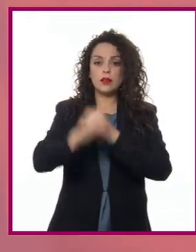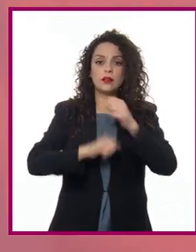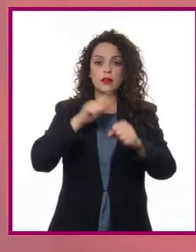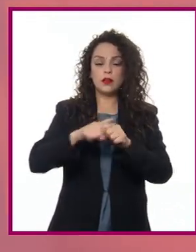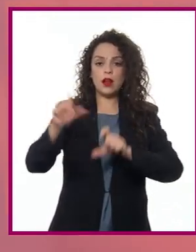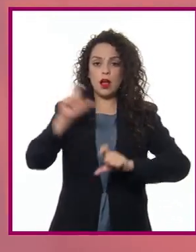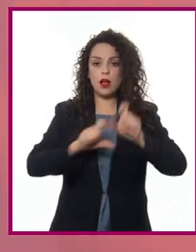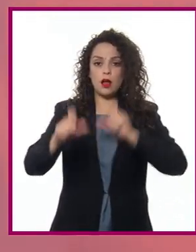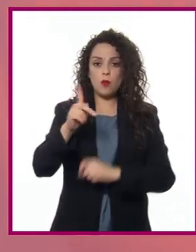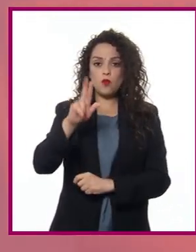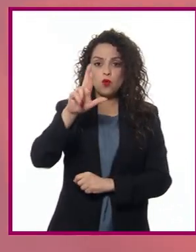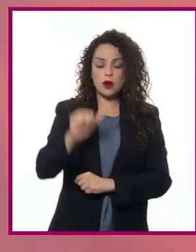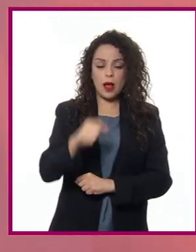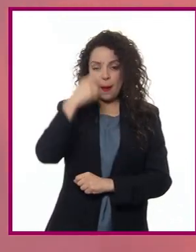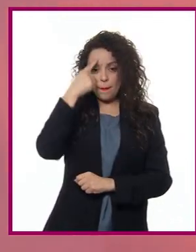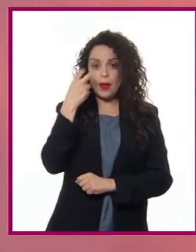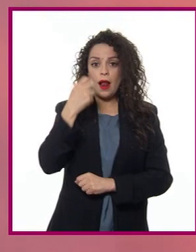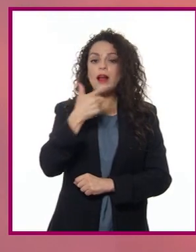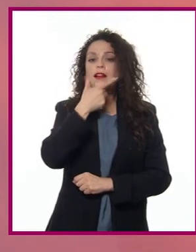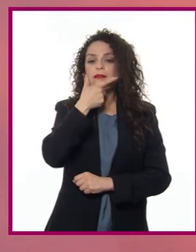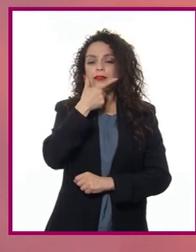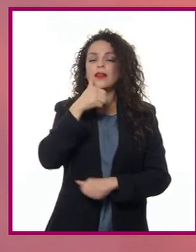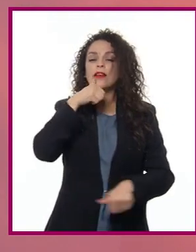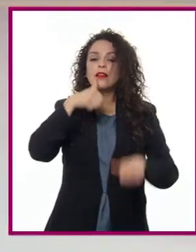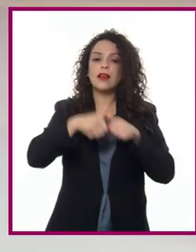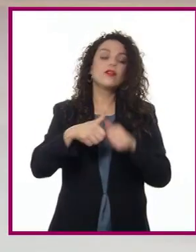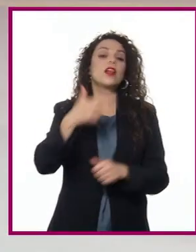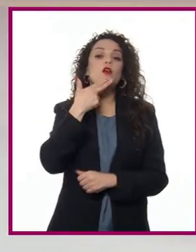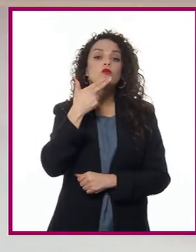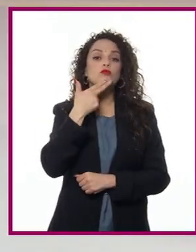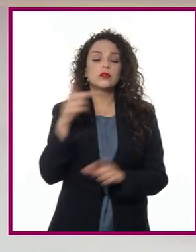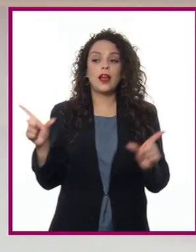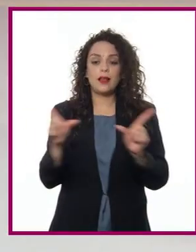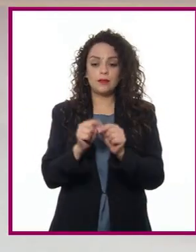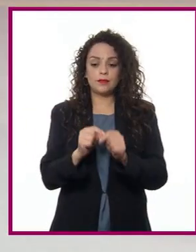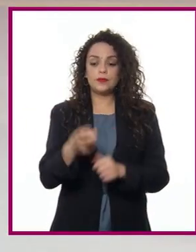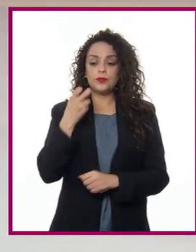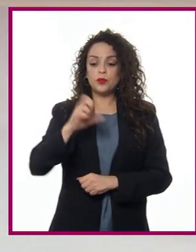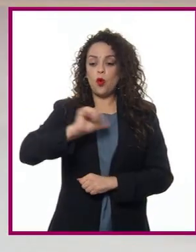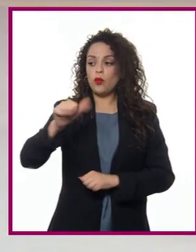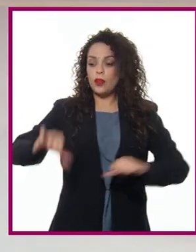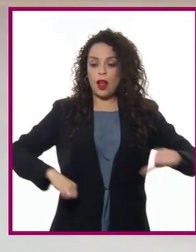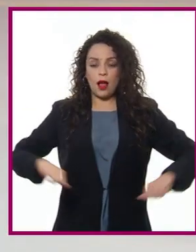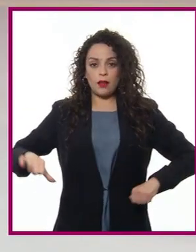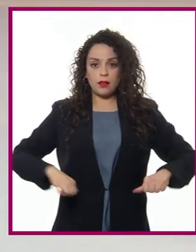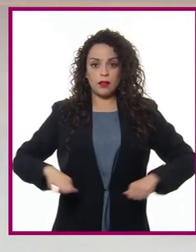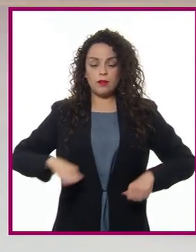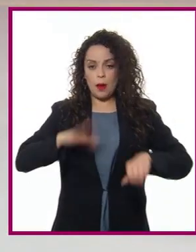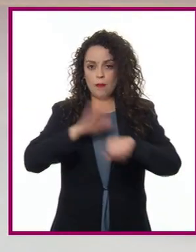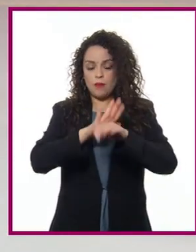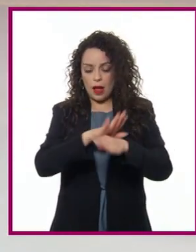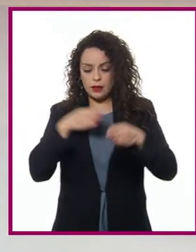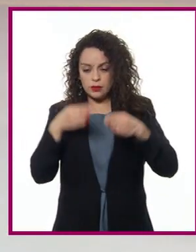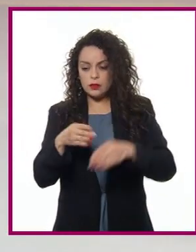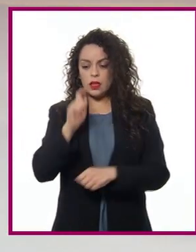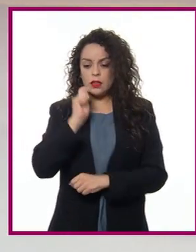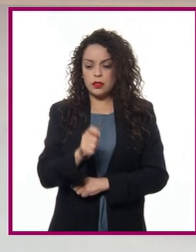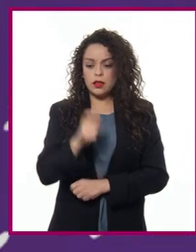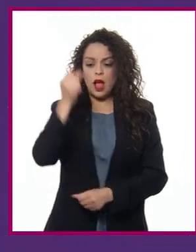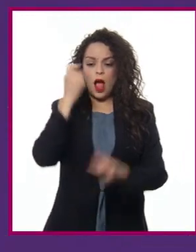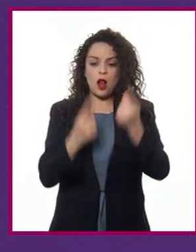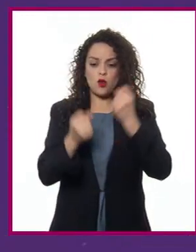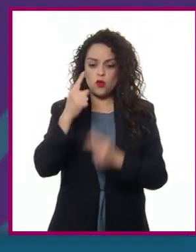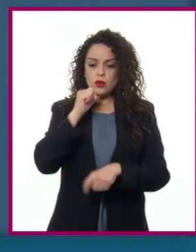Pura y Aplicada, por sus siglas en inglés. Para las siguientes actividades nos enfocaremos solo en algunos